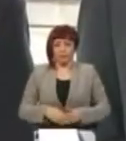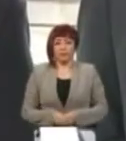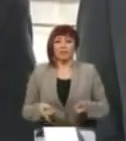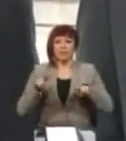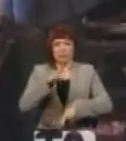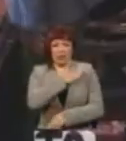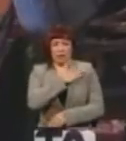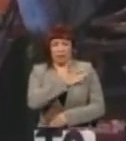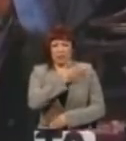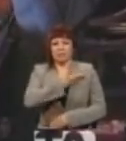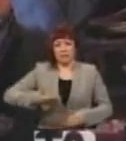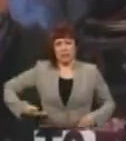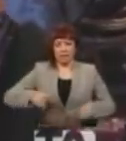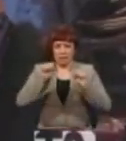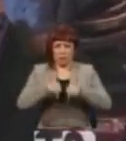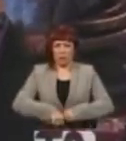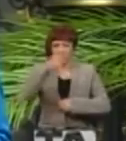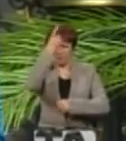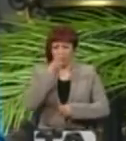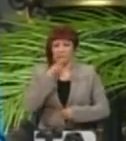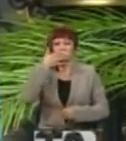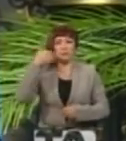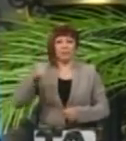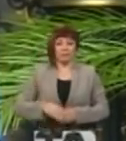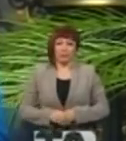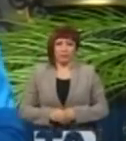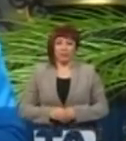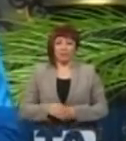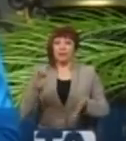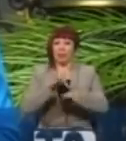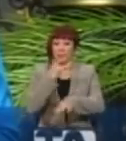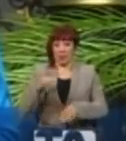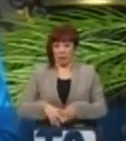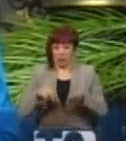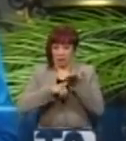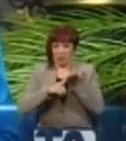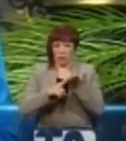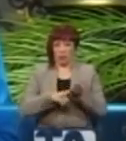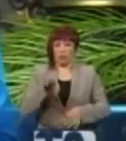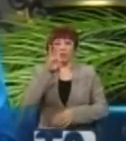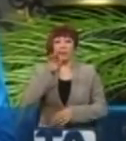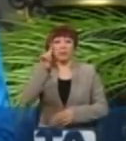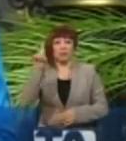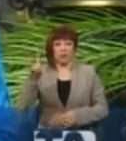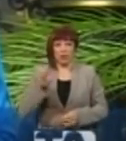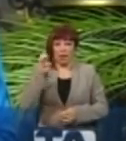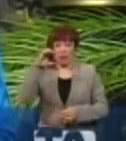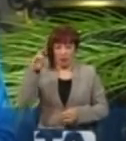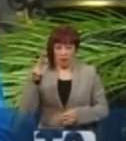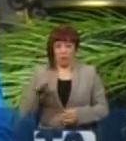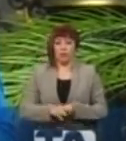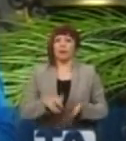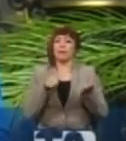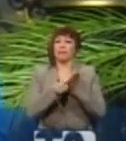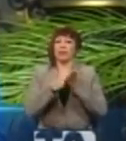en que el presidente sabrá tomar las mejores decisiones. Más temprano, durante la reunión del Comité de Crisis en el EQ911 de Quito, el ministro César